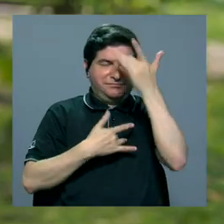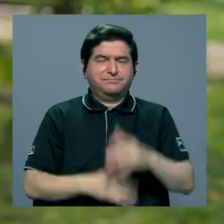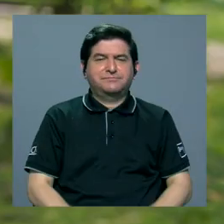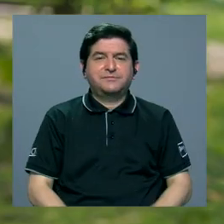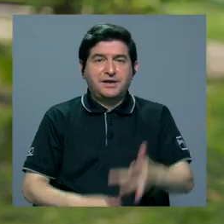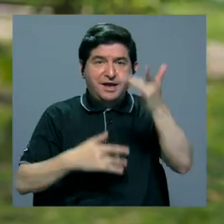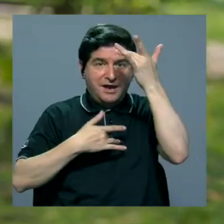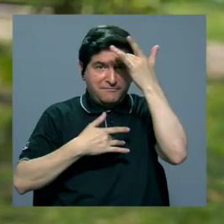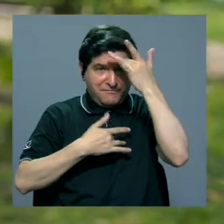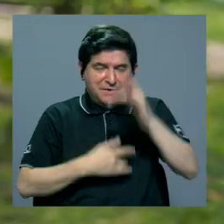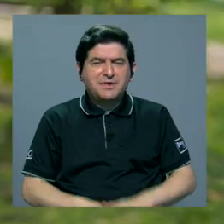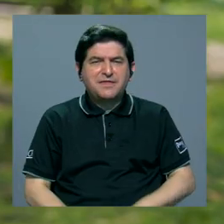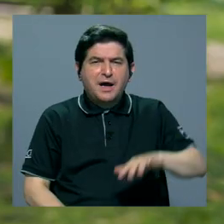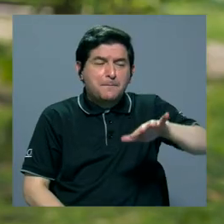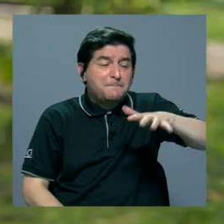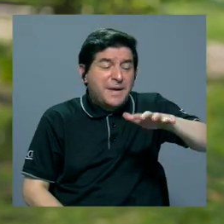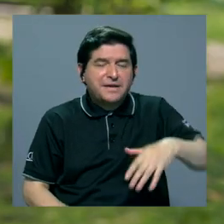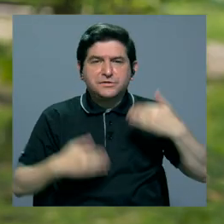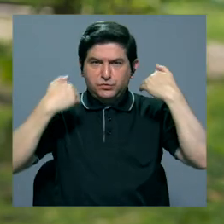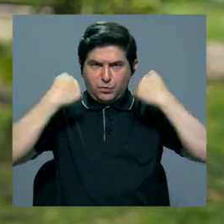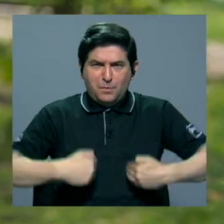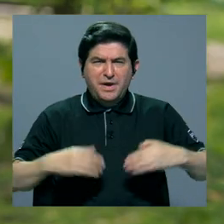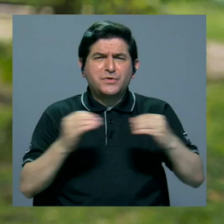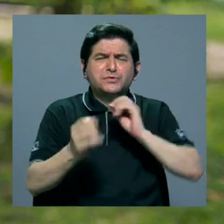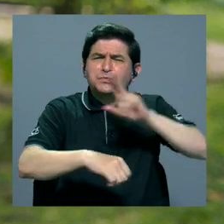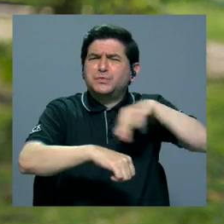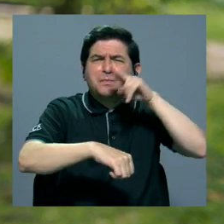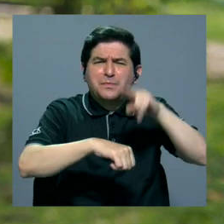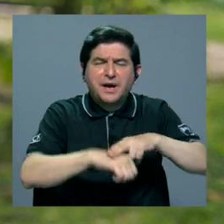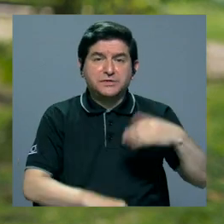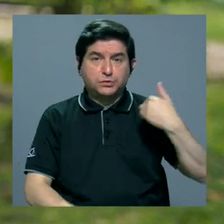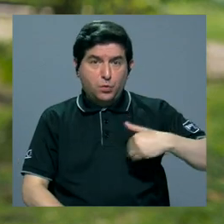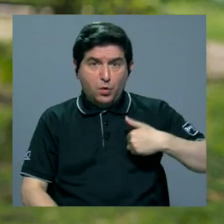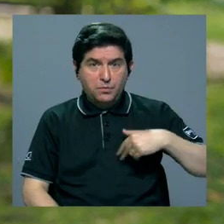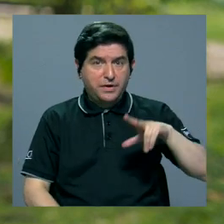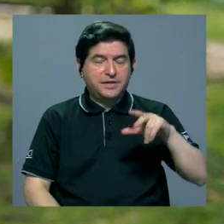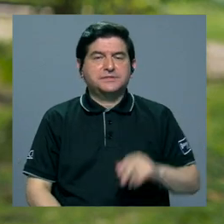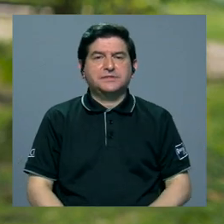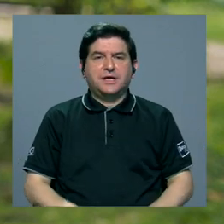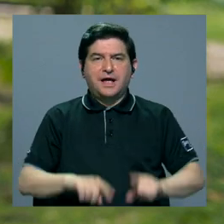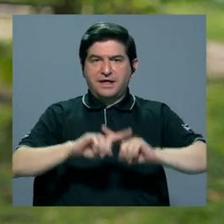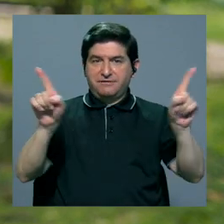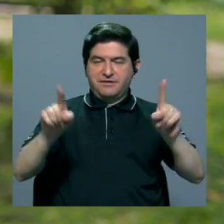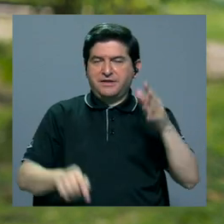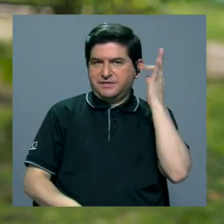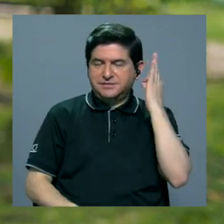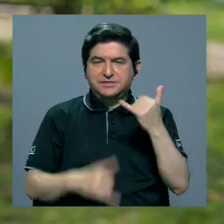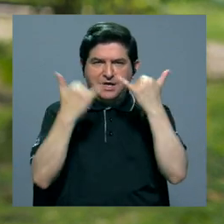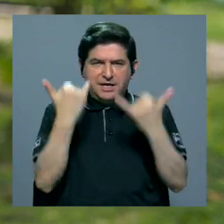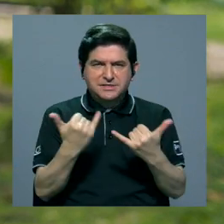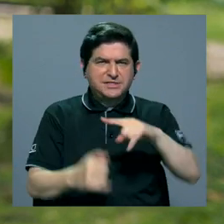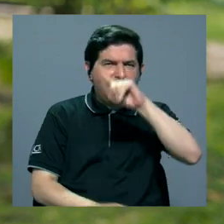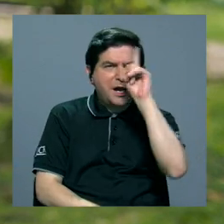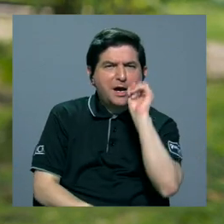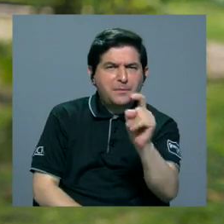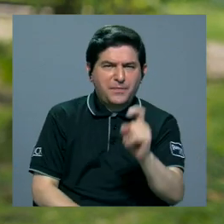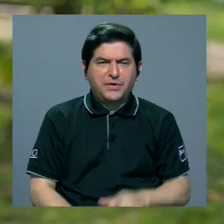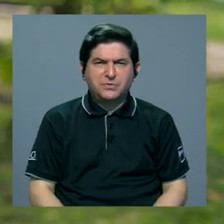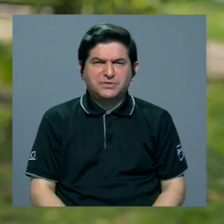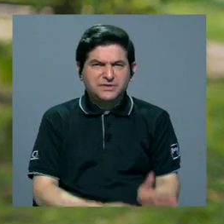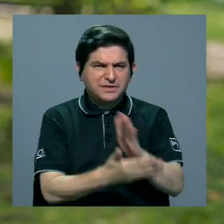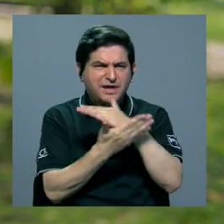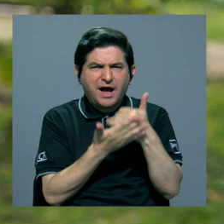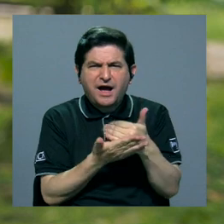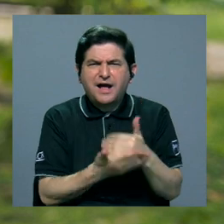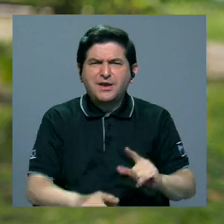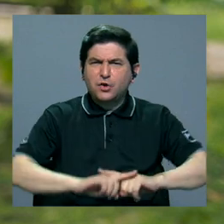enfermedad de Parkinson en humanos es más común en hombres que en mujeres. Entonces ahí ya nos surge una pregunta, ¿verdad?, de que algo